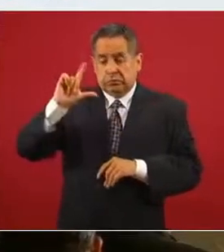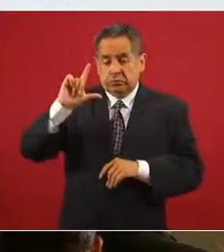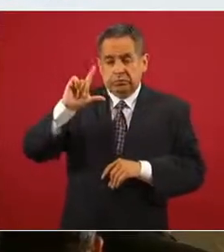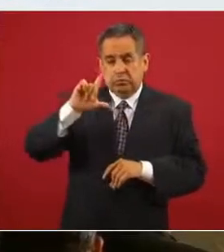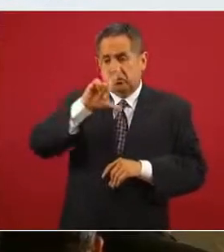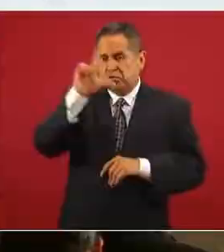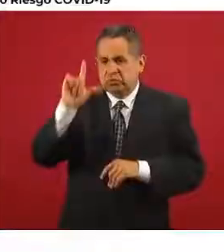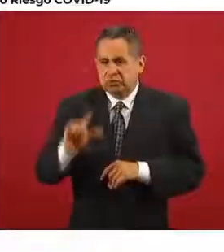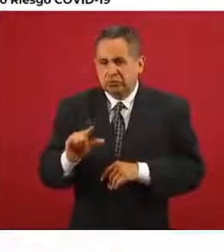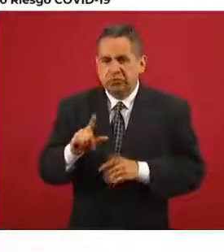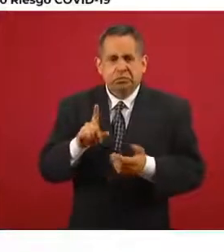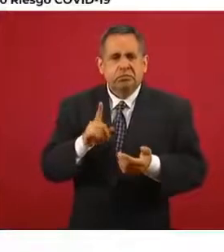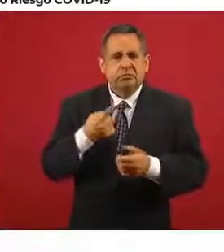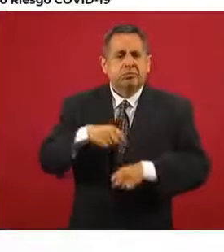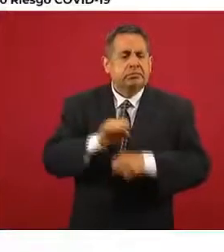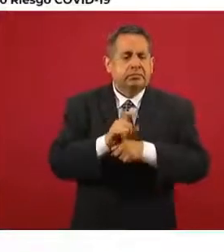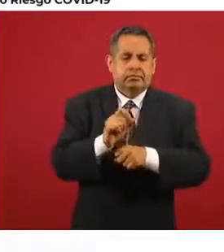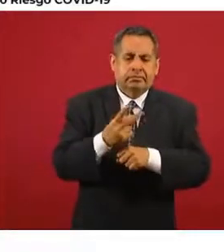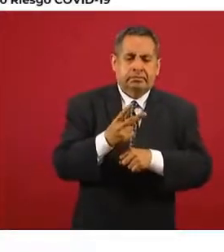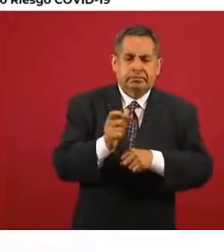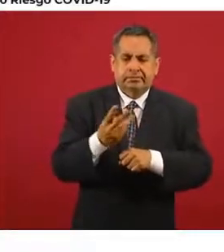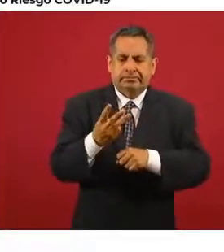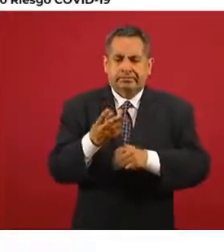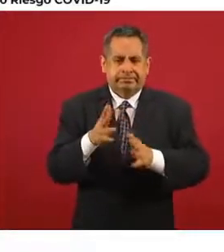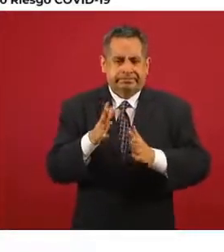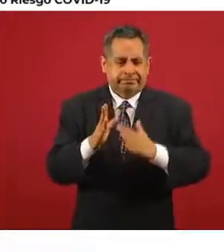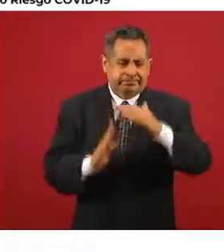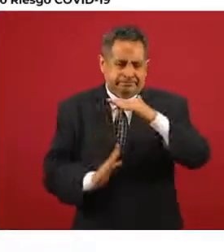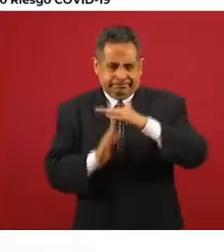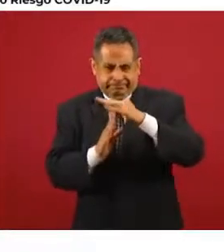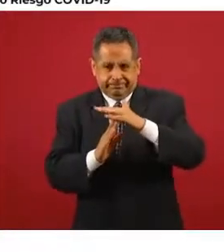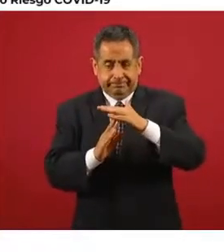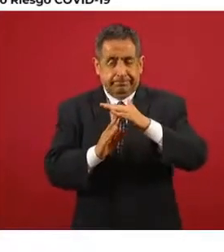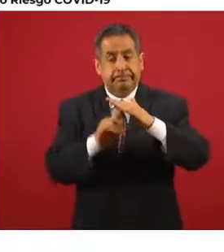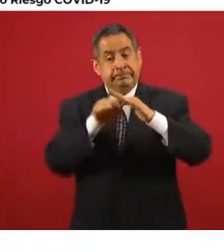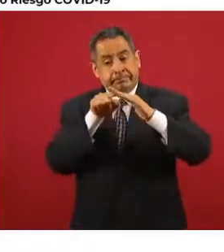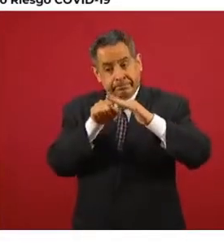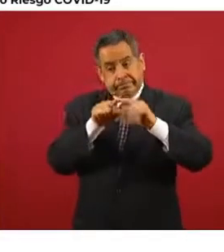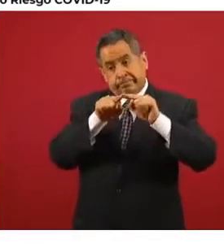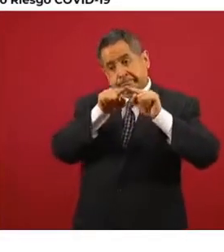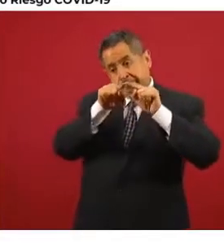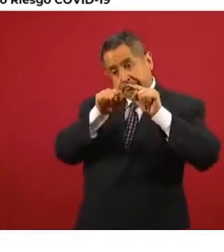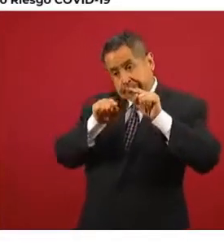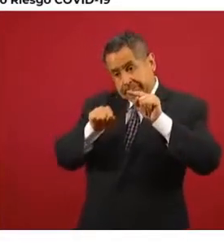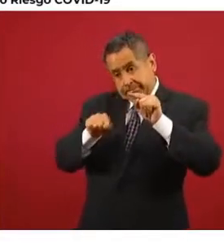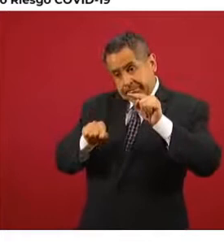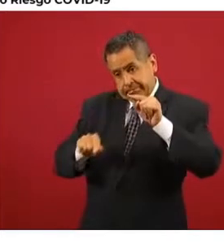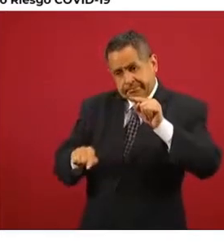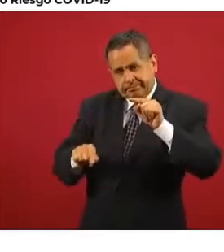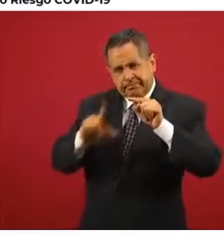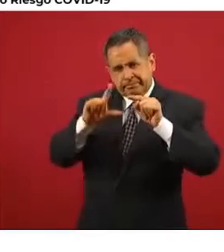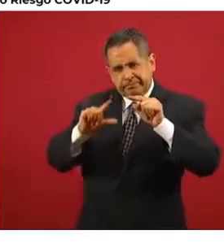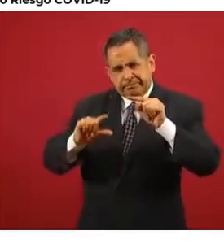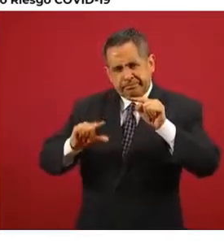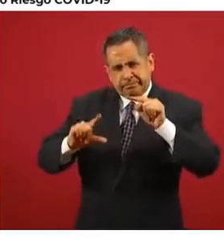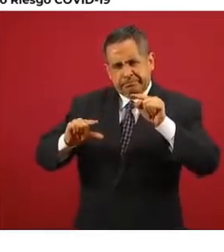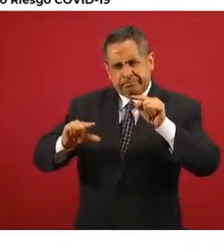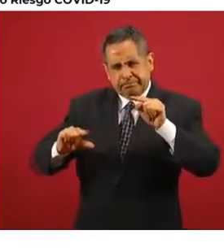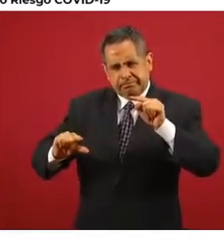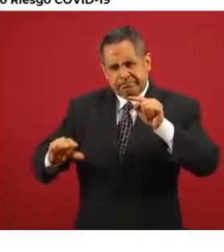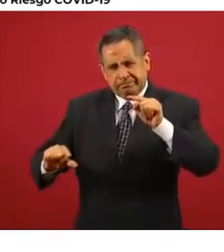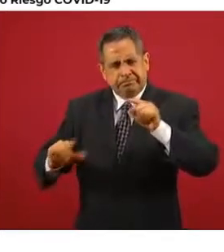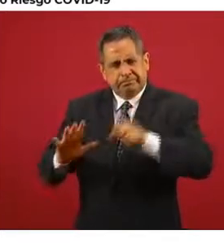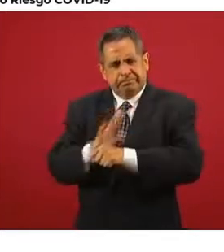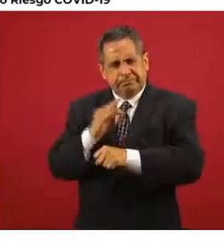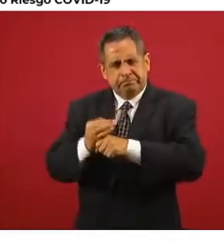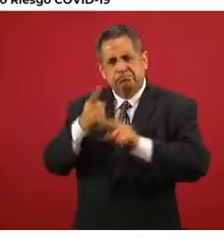punto máximo entre la semana 22 y 23 y desde entonces ha tenido un descenso continuo, insisto, pequeñas variaciones, pero el